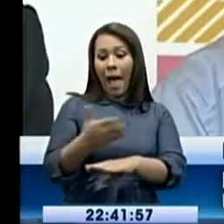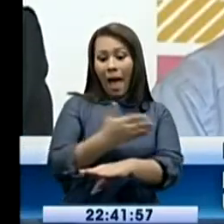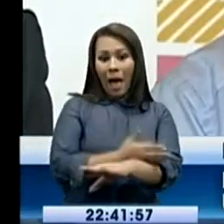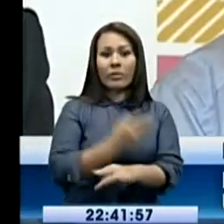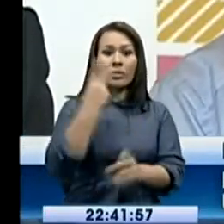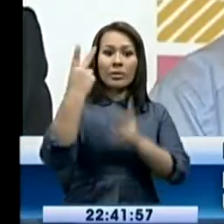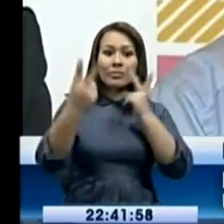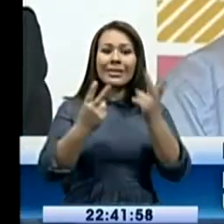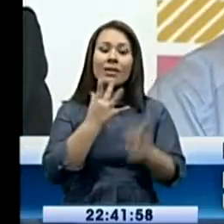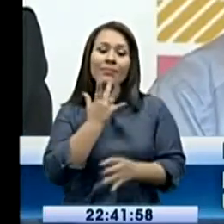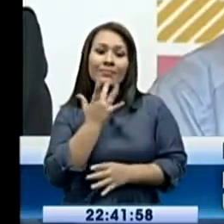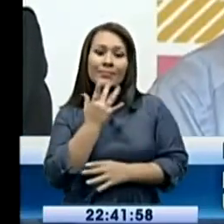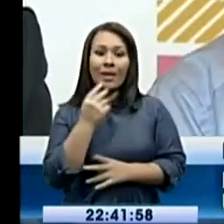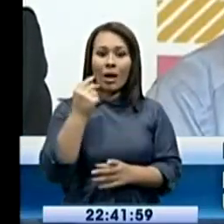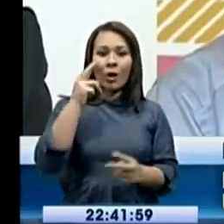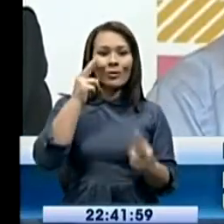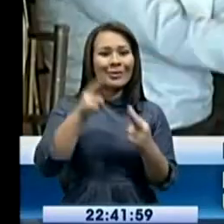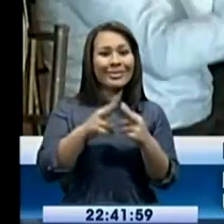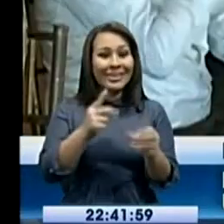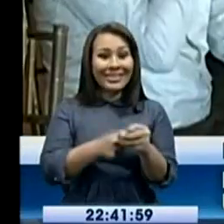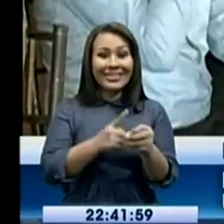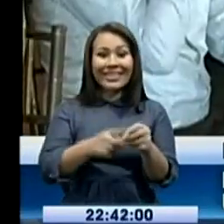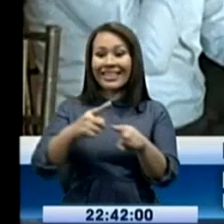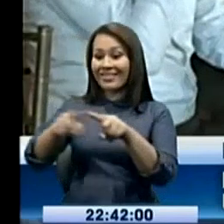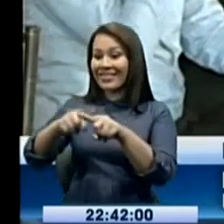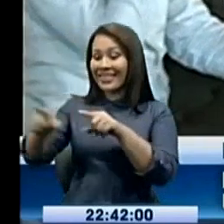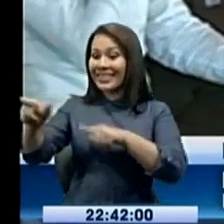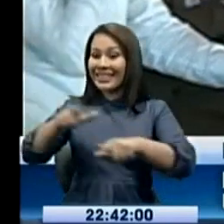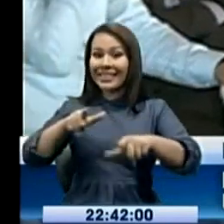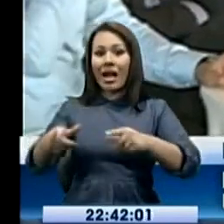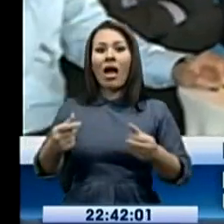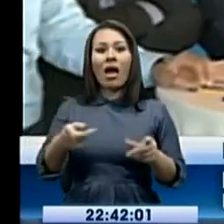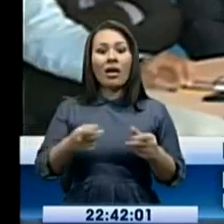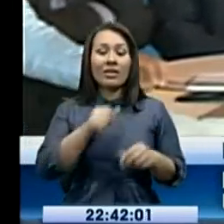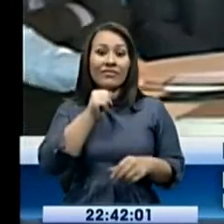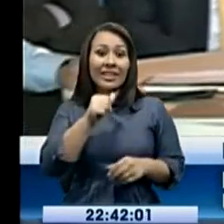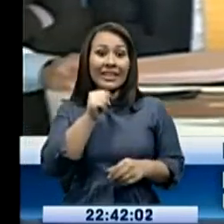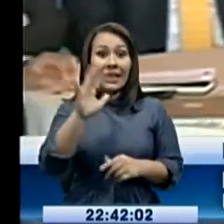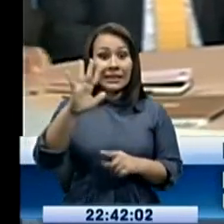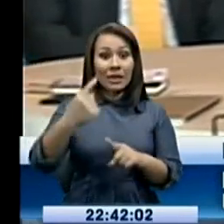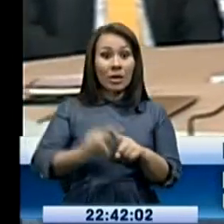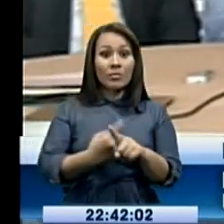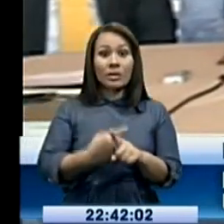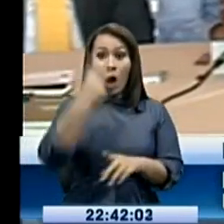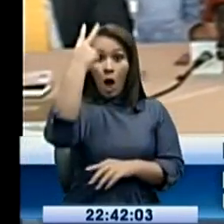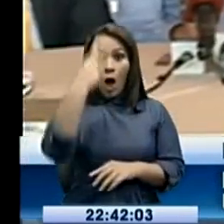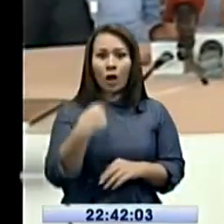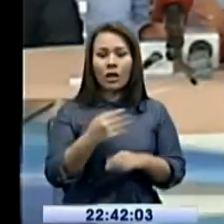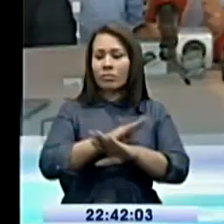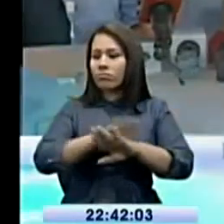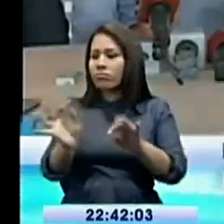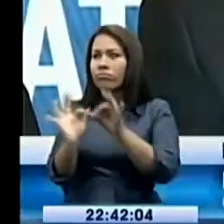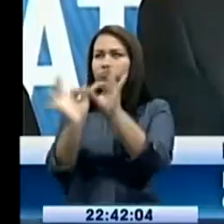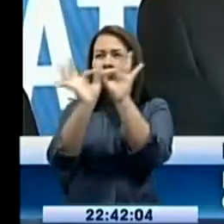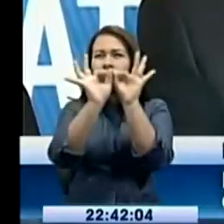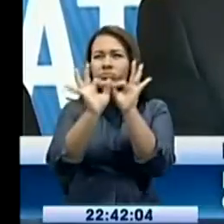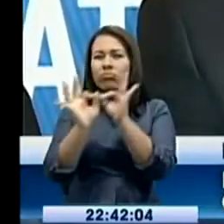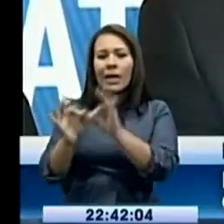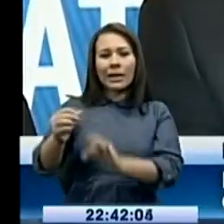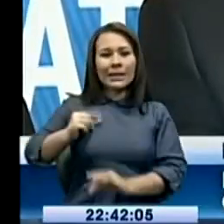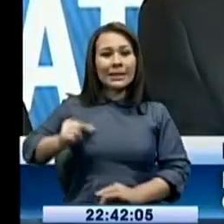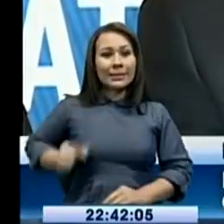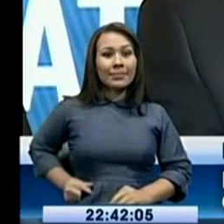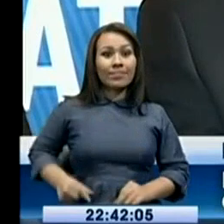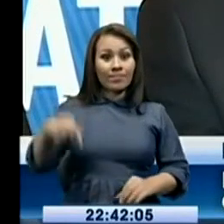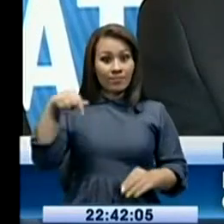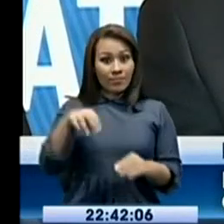por ejemplo, de Quito y sus alrededores. A pesar de faltar 5 meses, del sector hotelero dice tener todo listo. El Ecuador tiene que